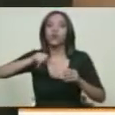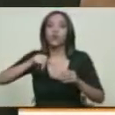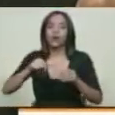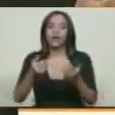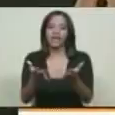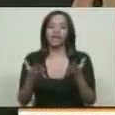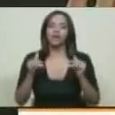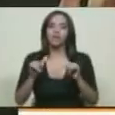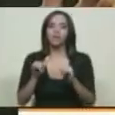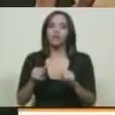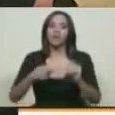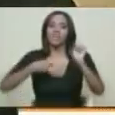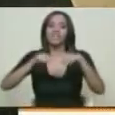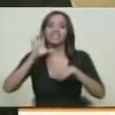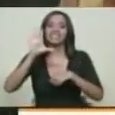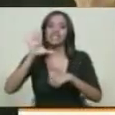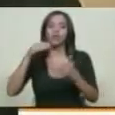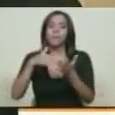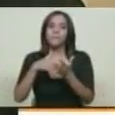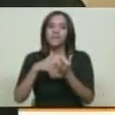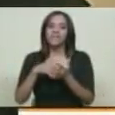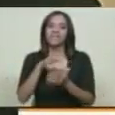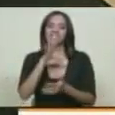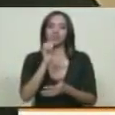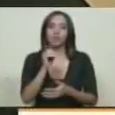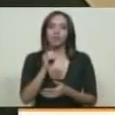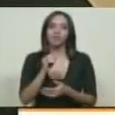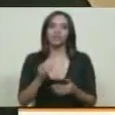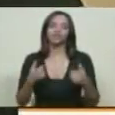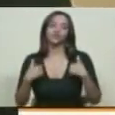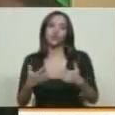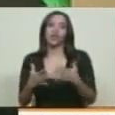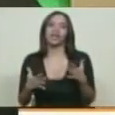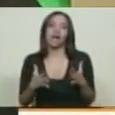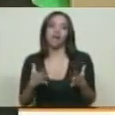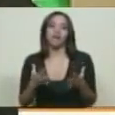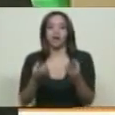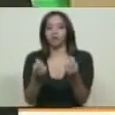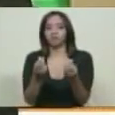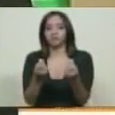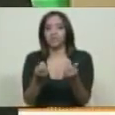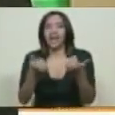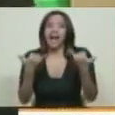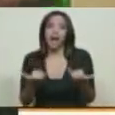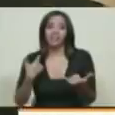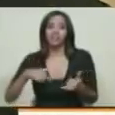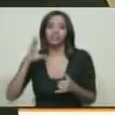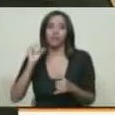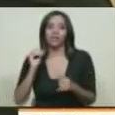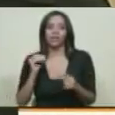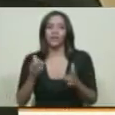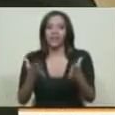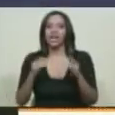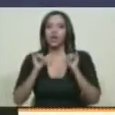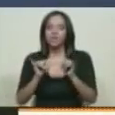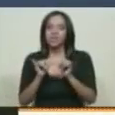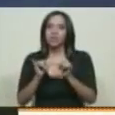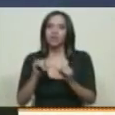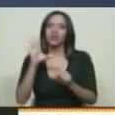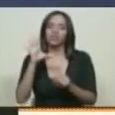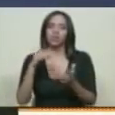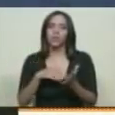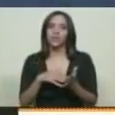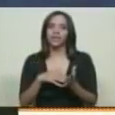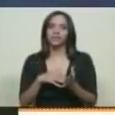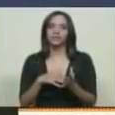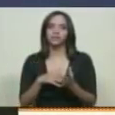vendiendo 5.000 kilos que 50. Había 5.000 kilos, yo ganaba esto. Ahora tengo 50, sí, pero voy a ganar lo mismo que con los 5.000. Y